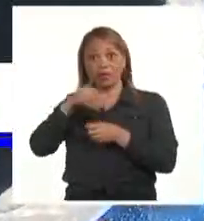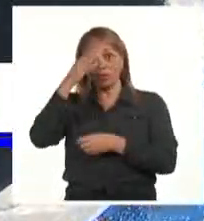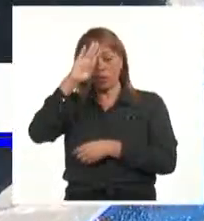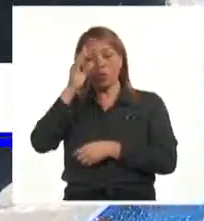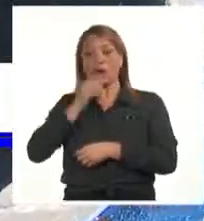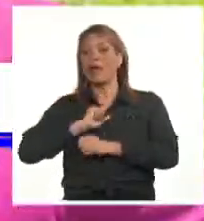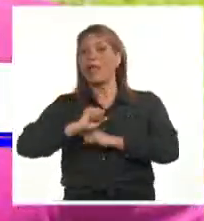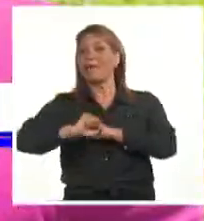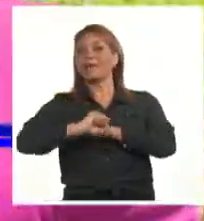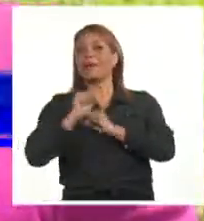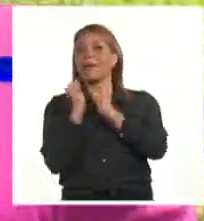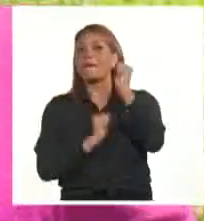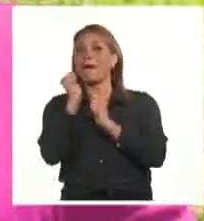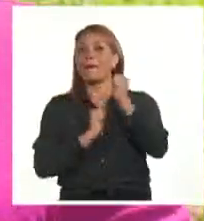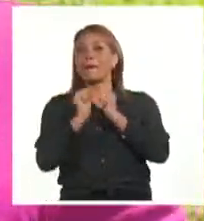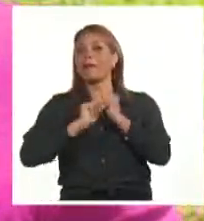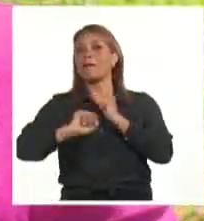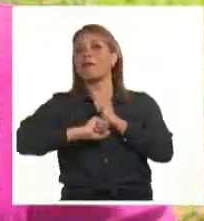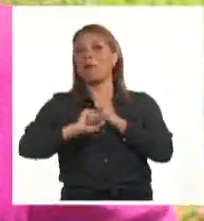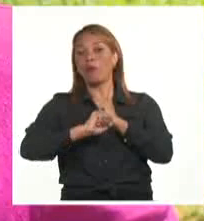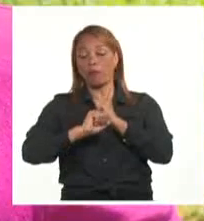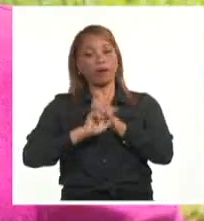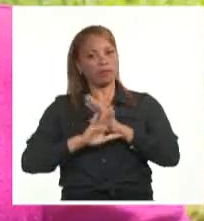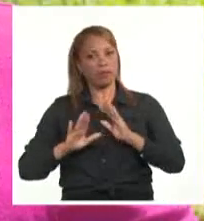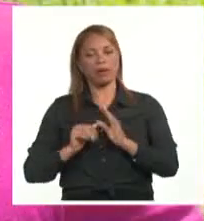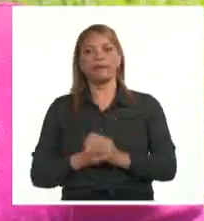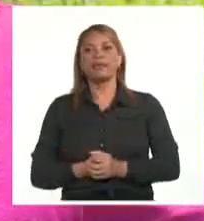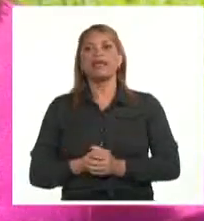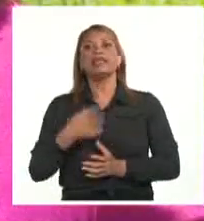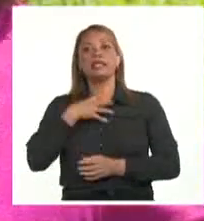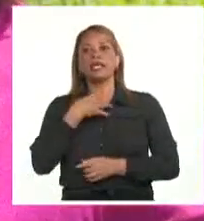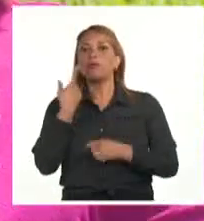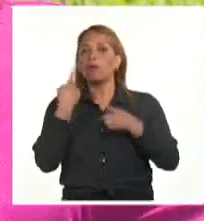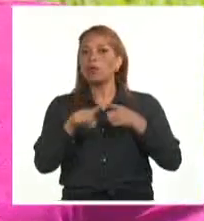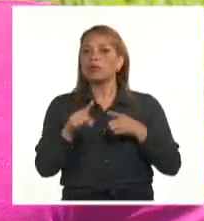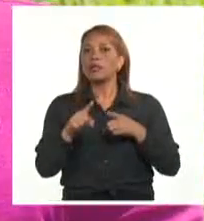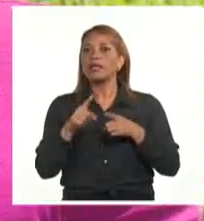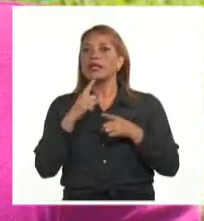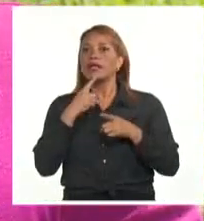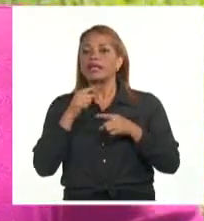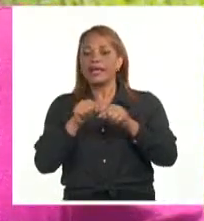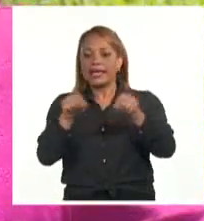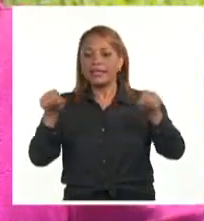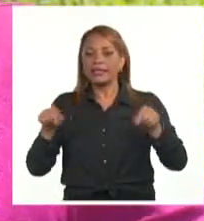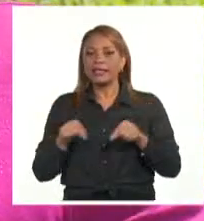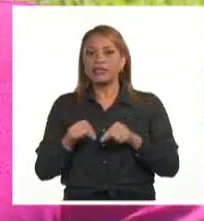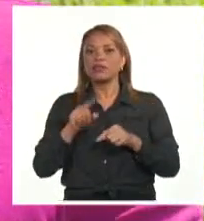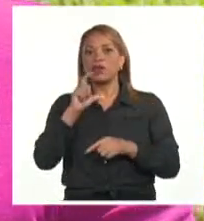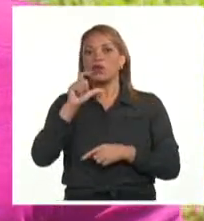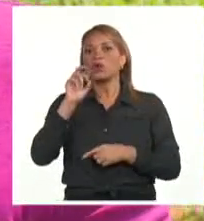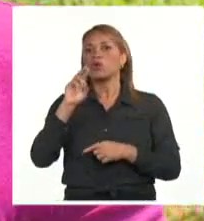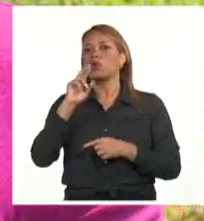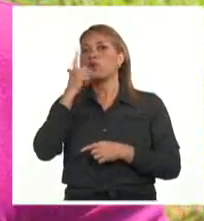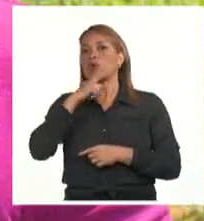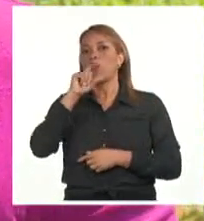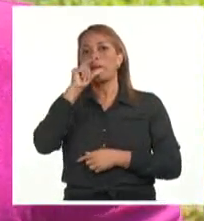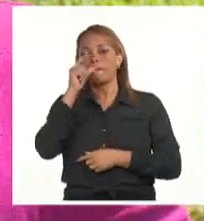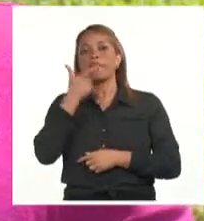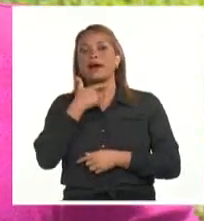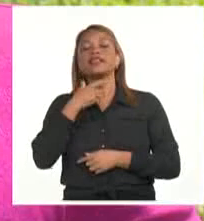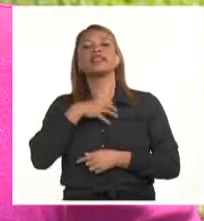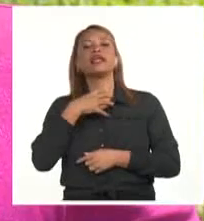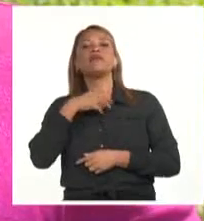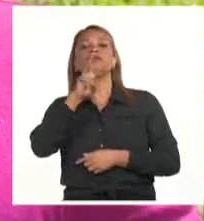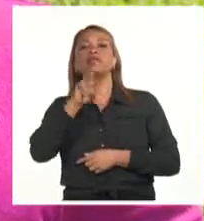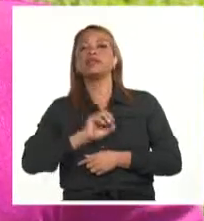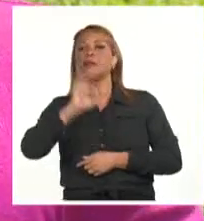bombas. También trabajamos en otro objeto de la inversión que se llama la estación de clorogás, que también se encuentra en un 30%